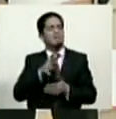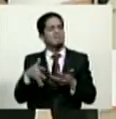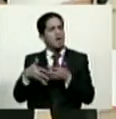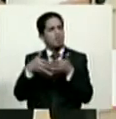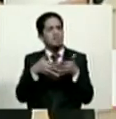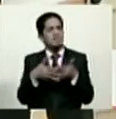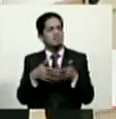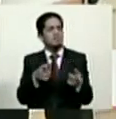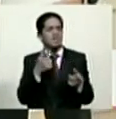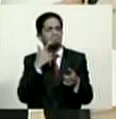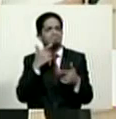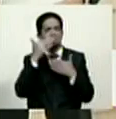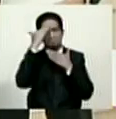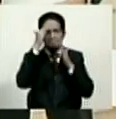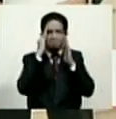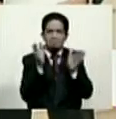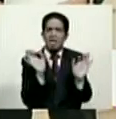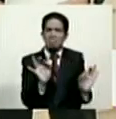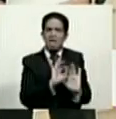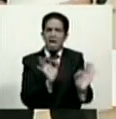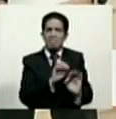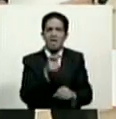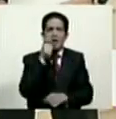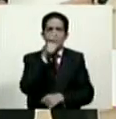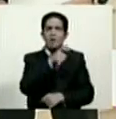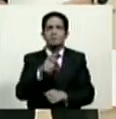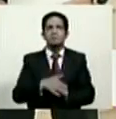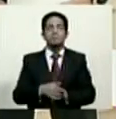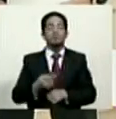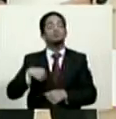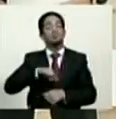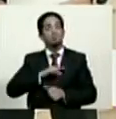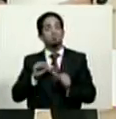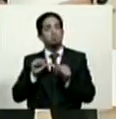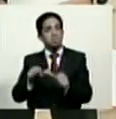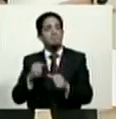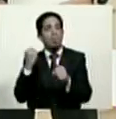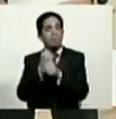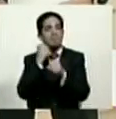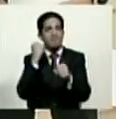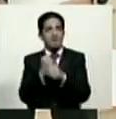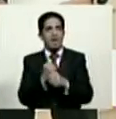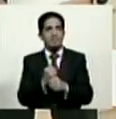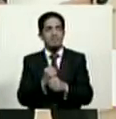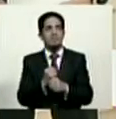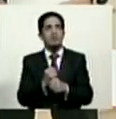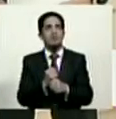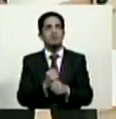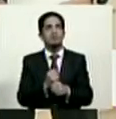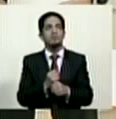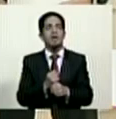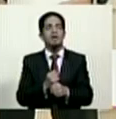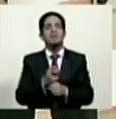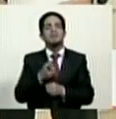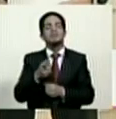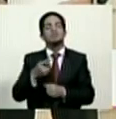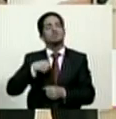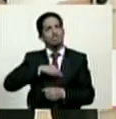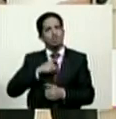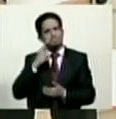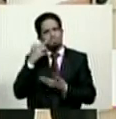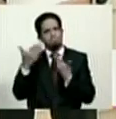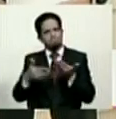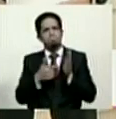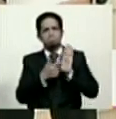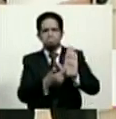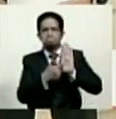su población. Así que nosotros seguimos trabajando, la diplomacia bolivariana de paz, dando resultados, el